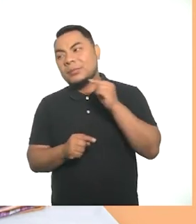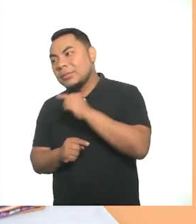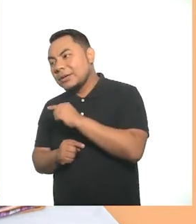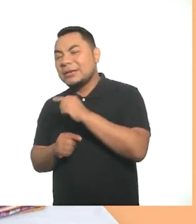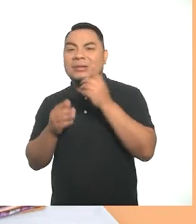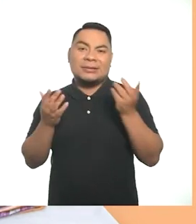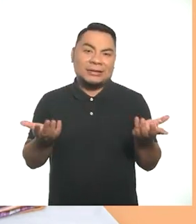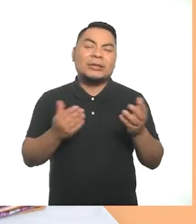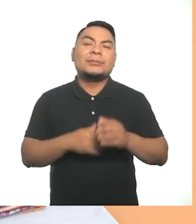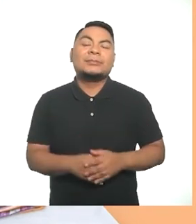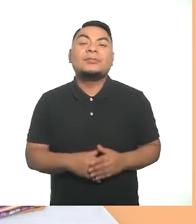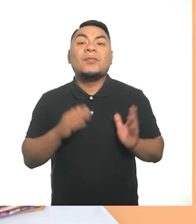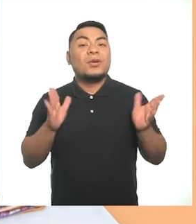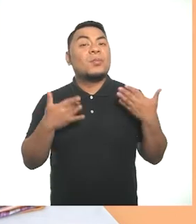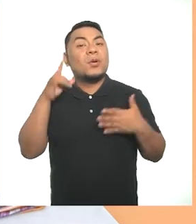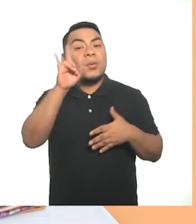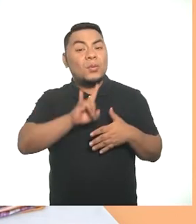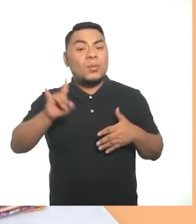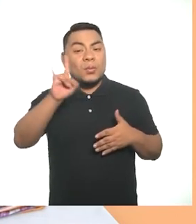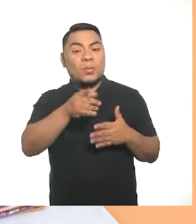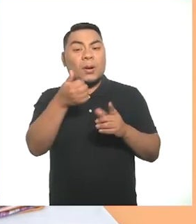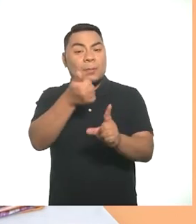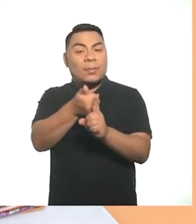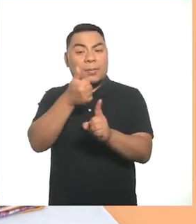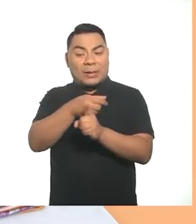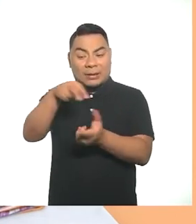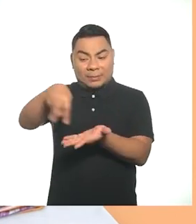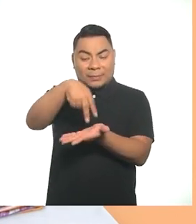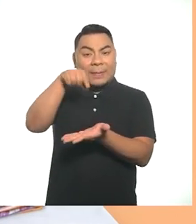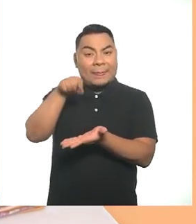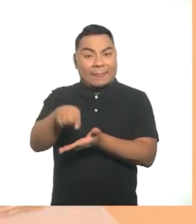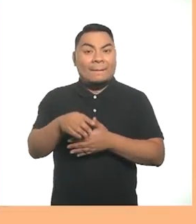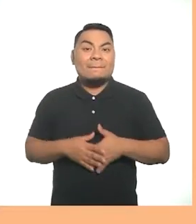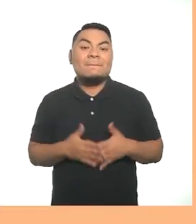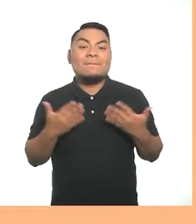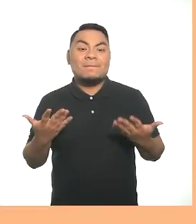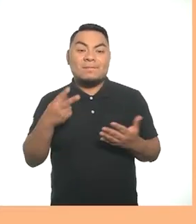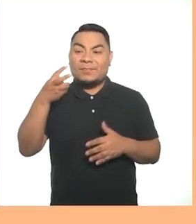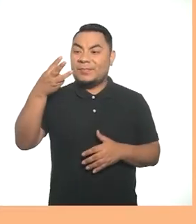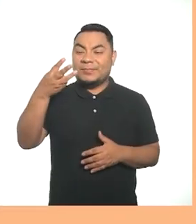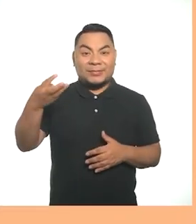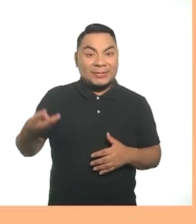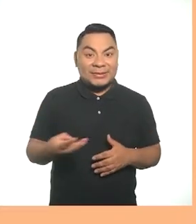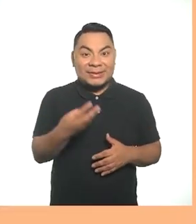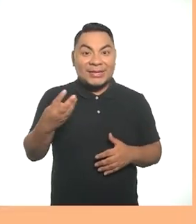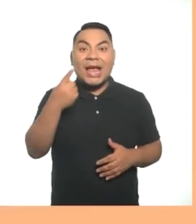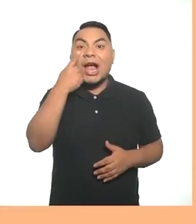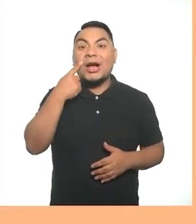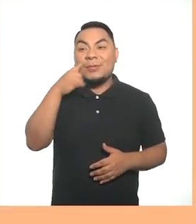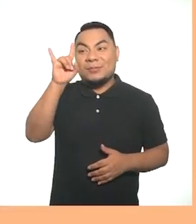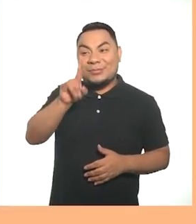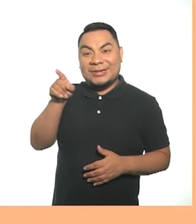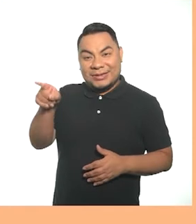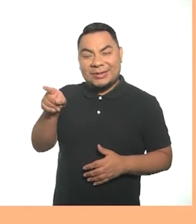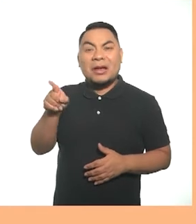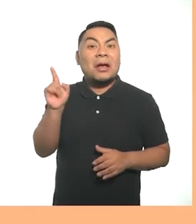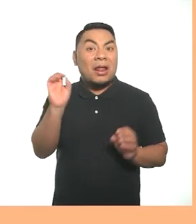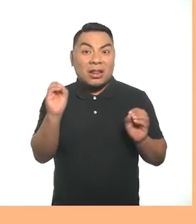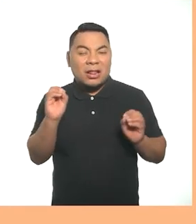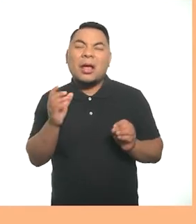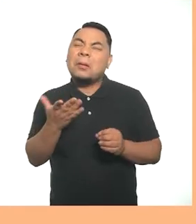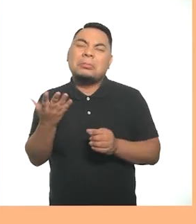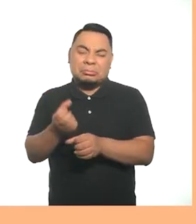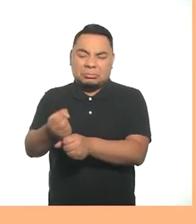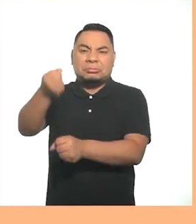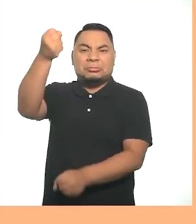al otro. Pueden usar elementos propios de este baile. Un trinche para los varones o algo que